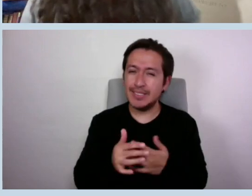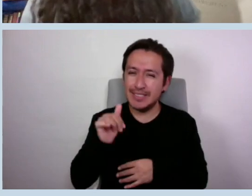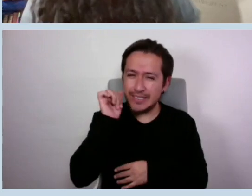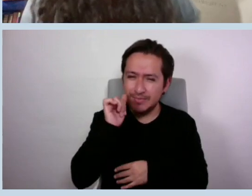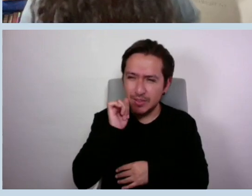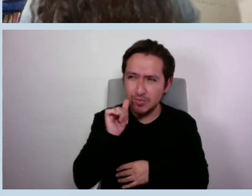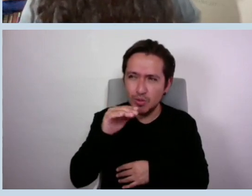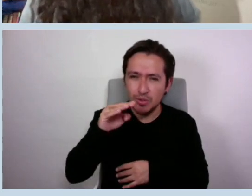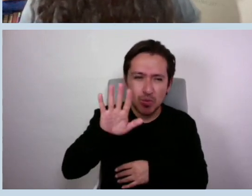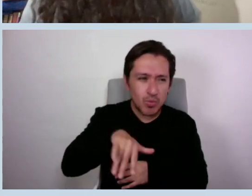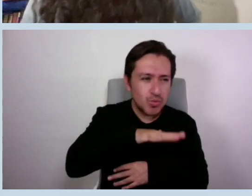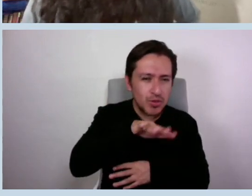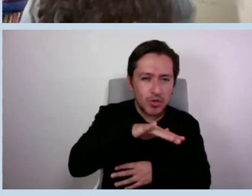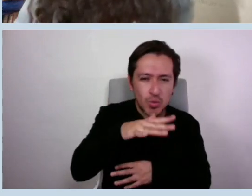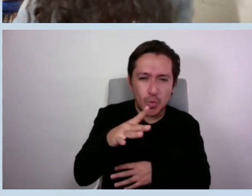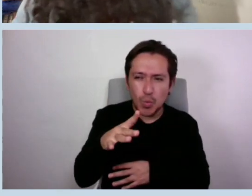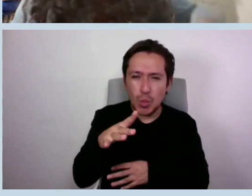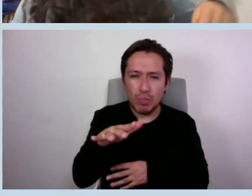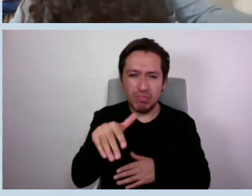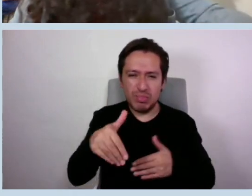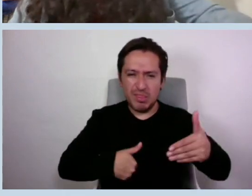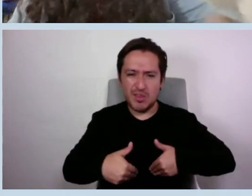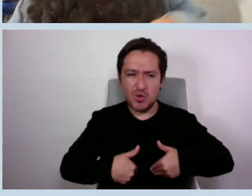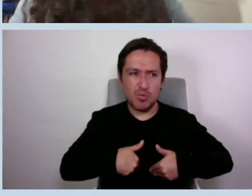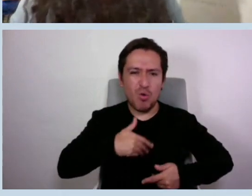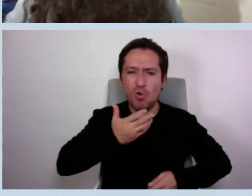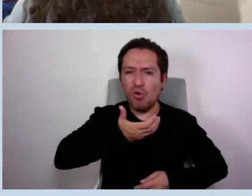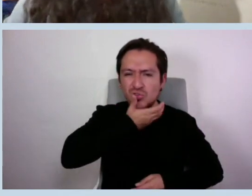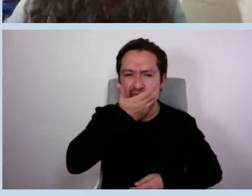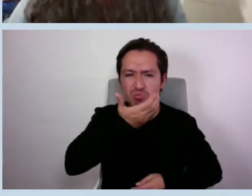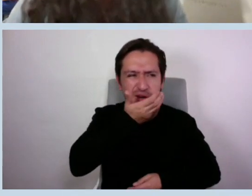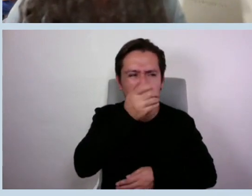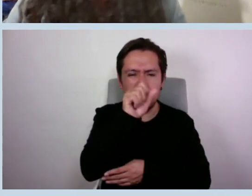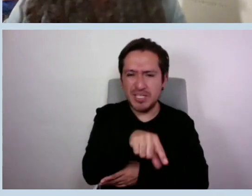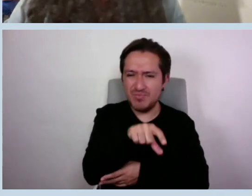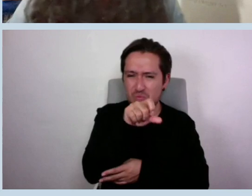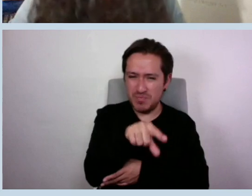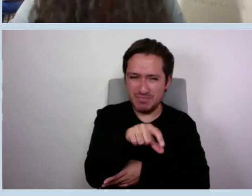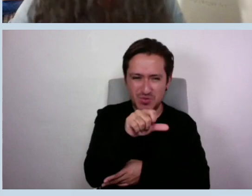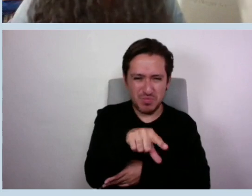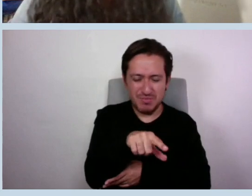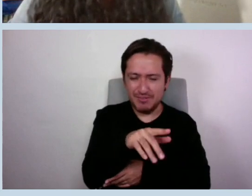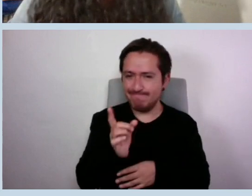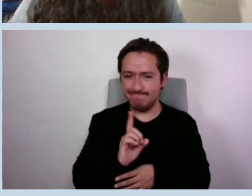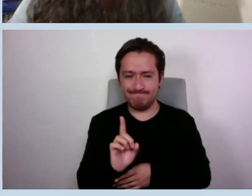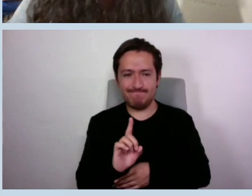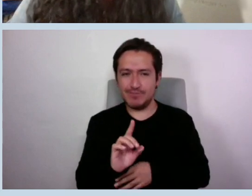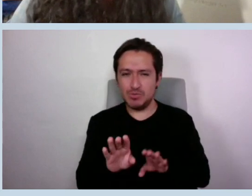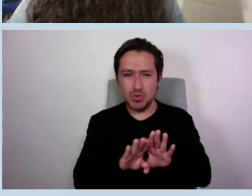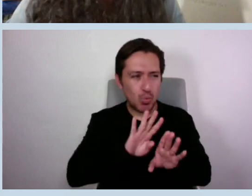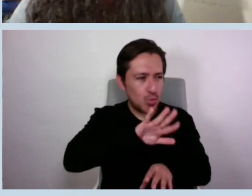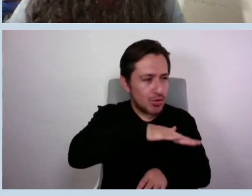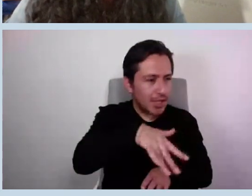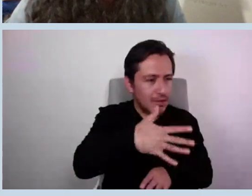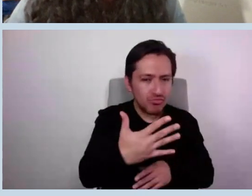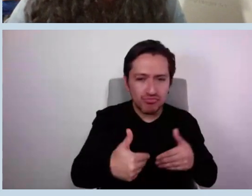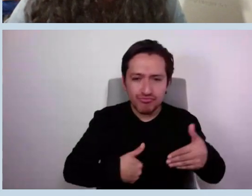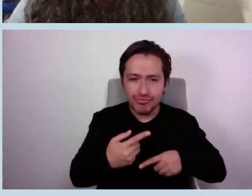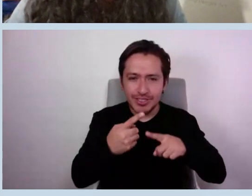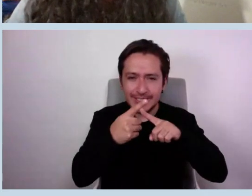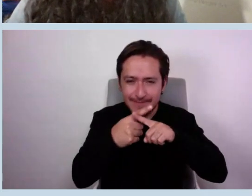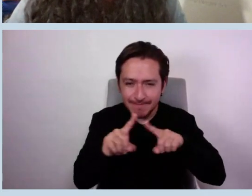hegemónico que que busque resarcir lo que tú decías Isa de los huecos institucionales